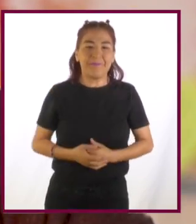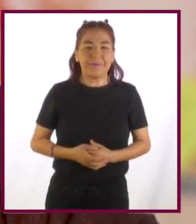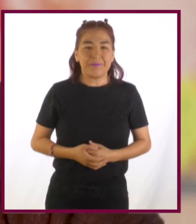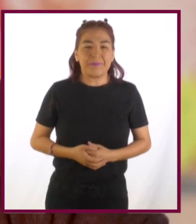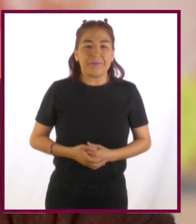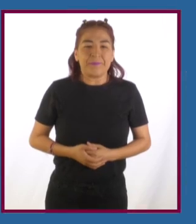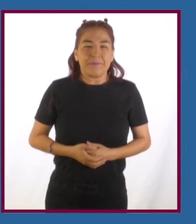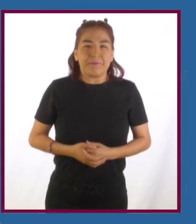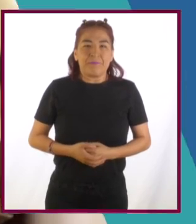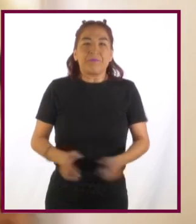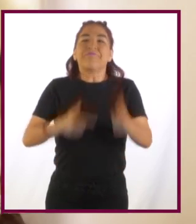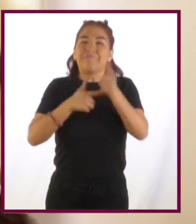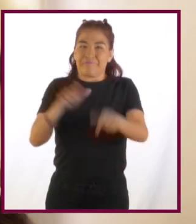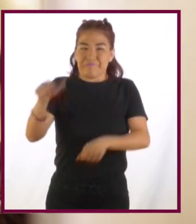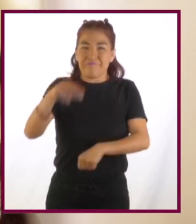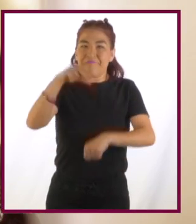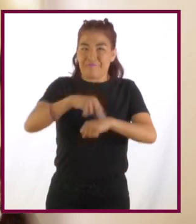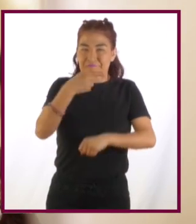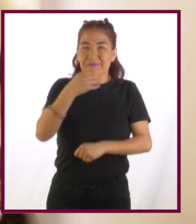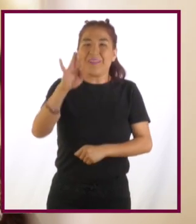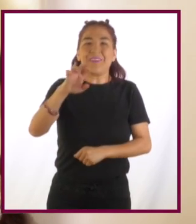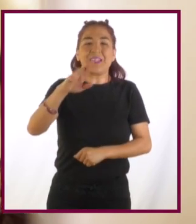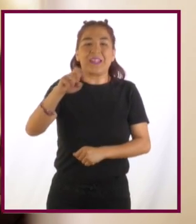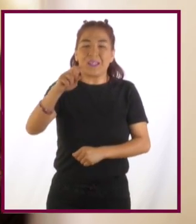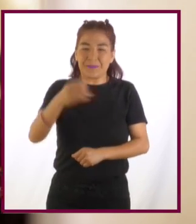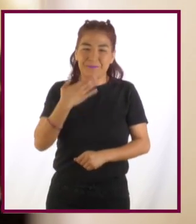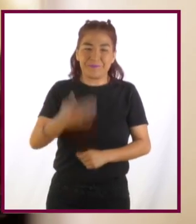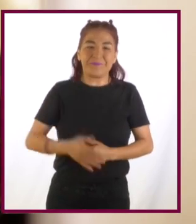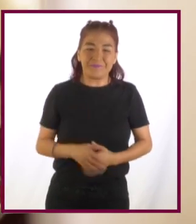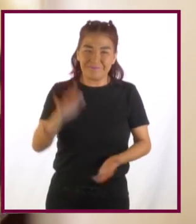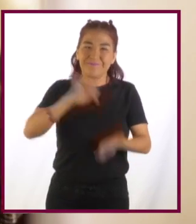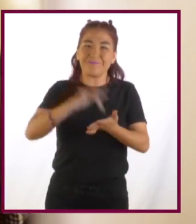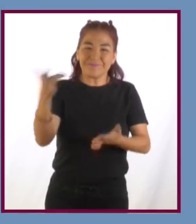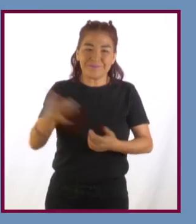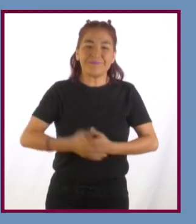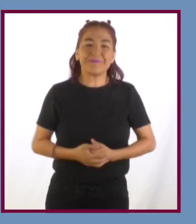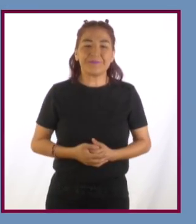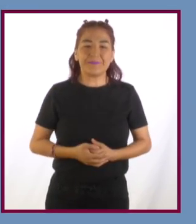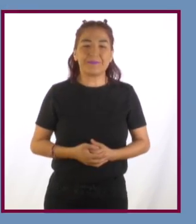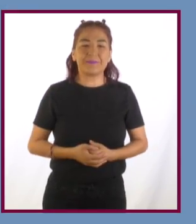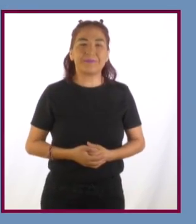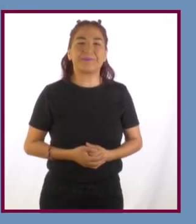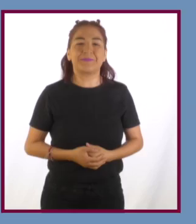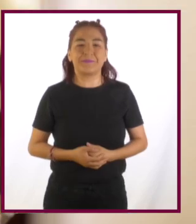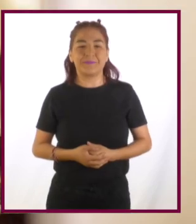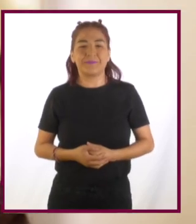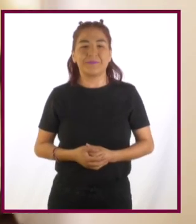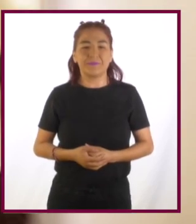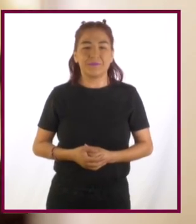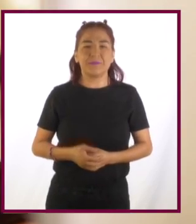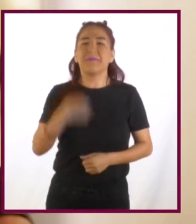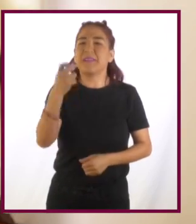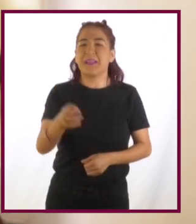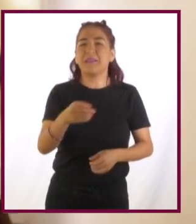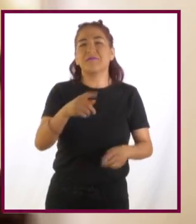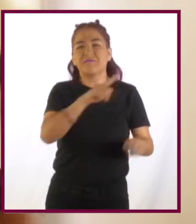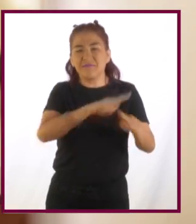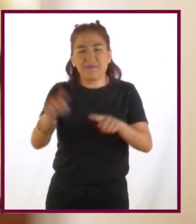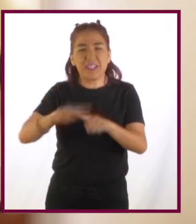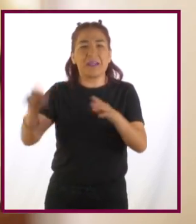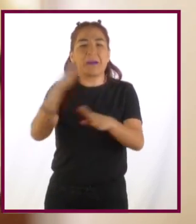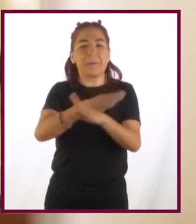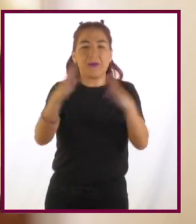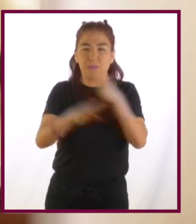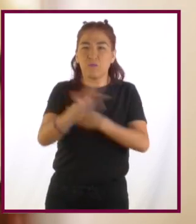va? Vamos. Continuamos con el doctor Fernando Velázquez Villegas. Fernando, bienvenido de vuelta. Gracias, es un honor. Muchas gracias. Todos